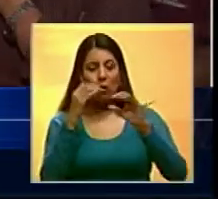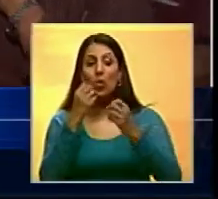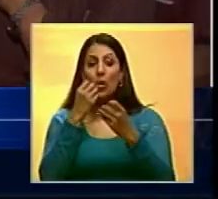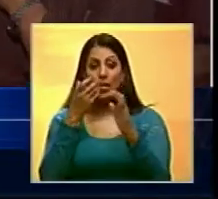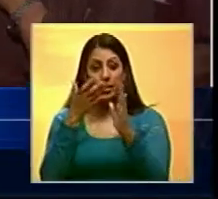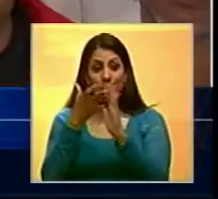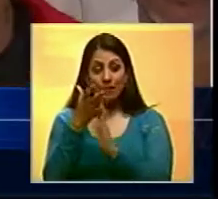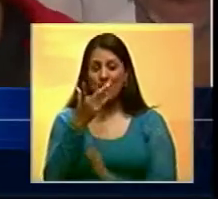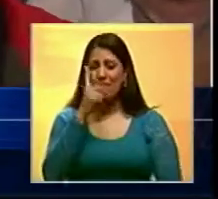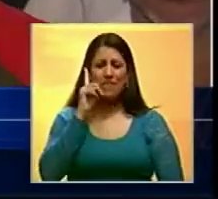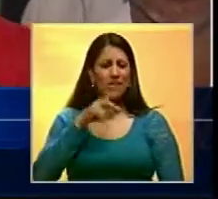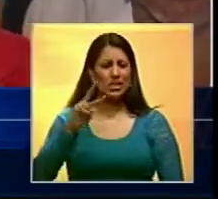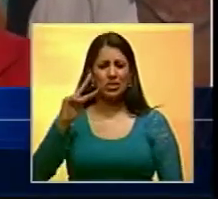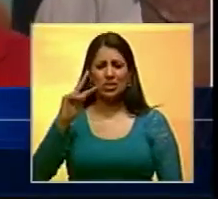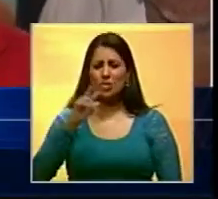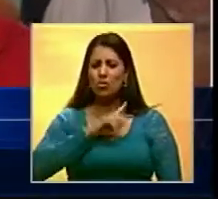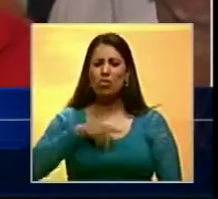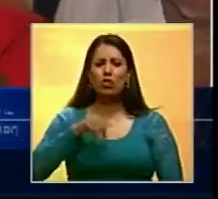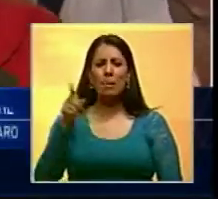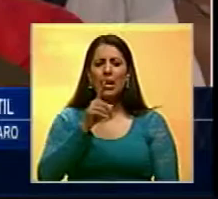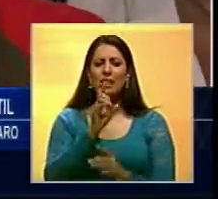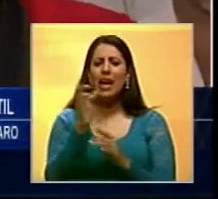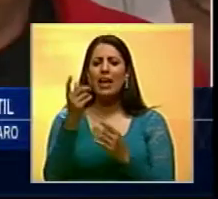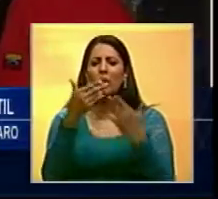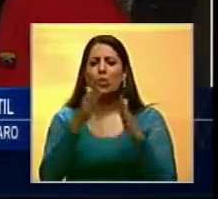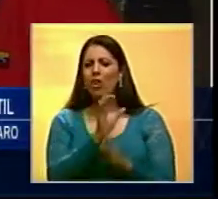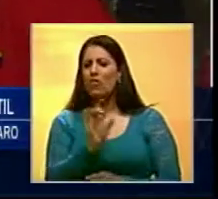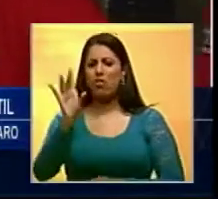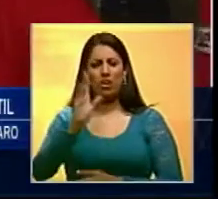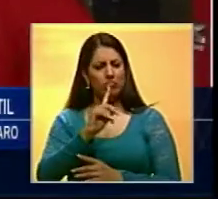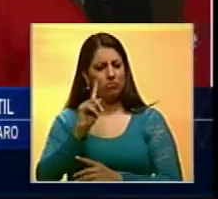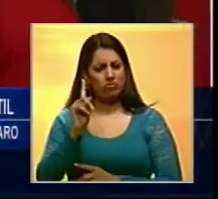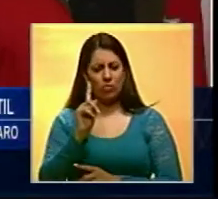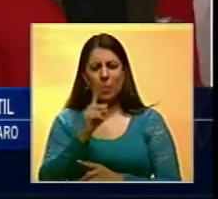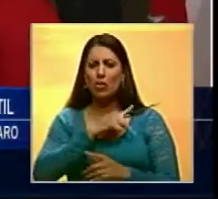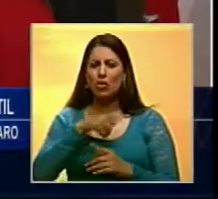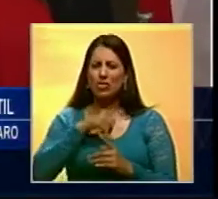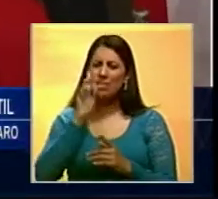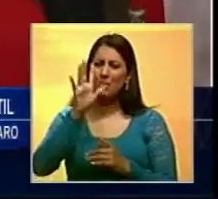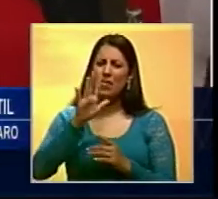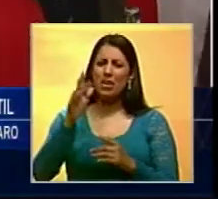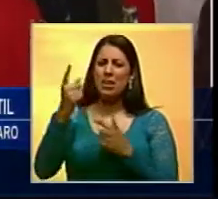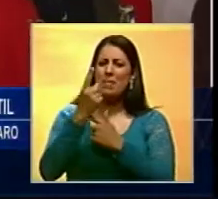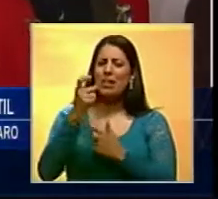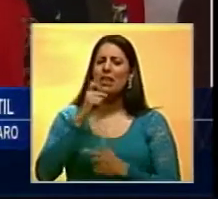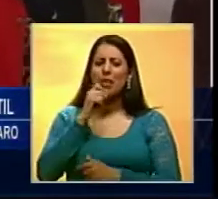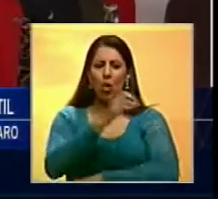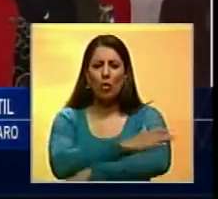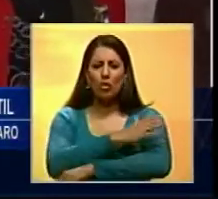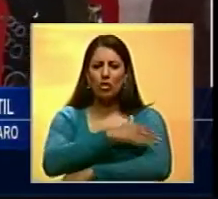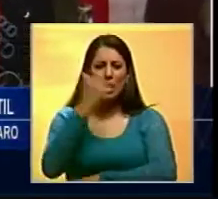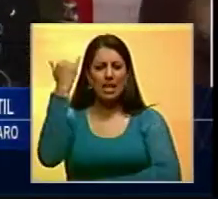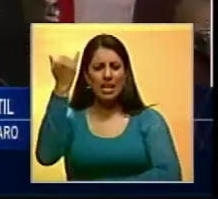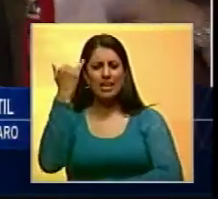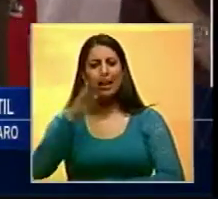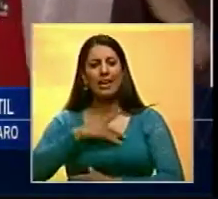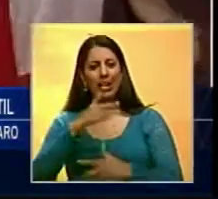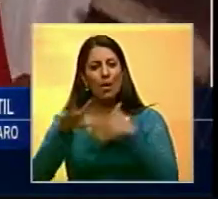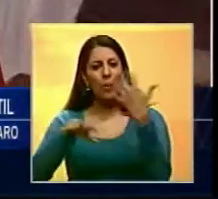asegura que es falsa la eliminación del pasaje estudiantil y denunciaron que esto es una matriz que obedece a la oposición para